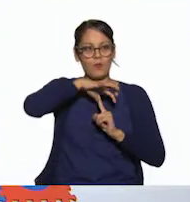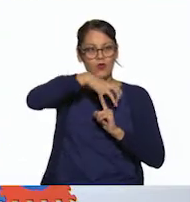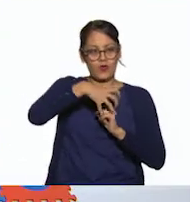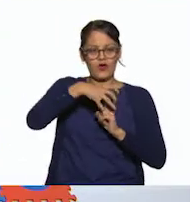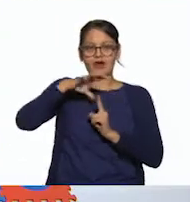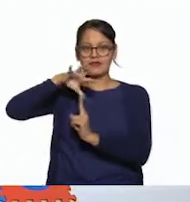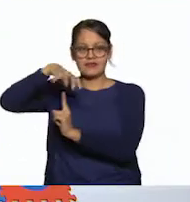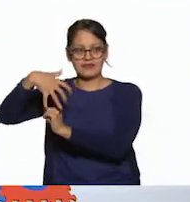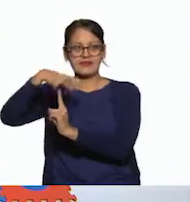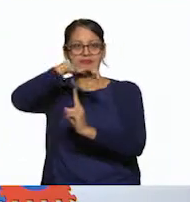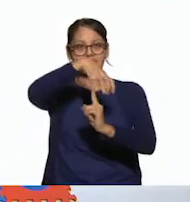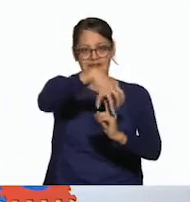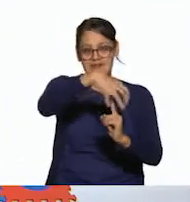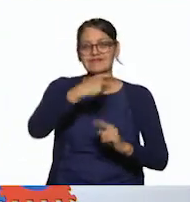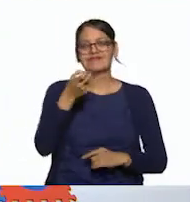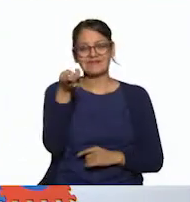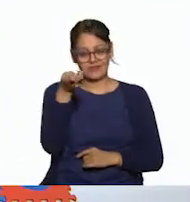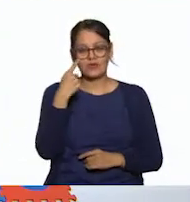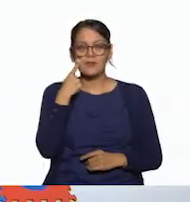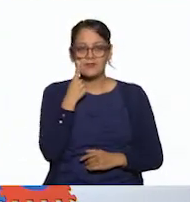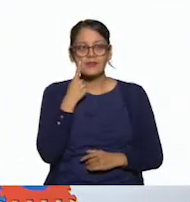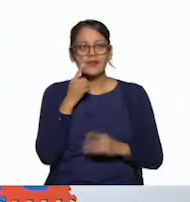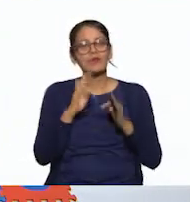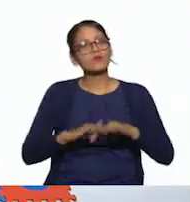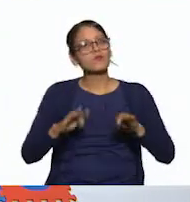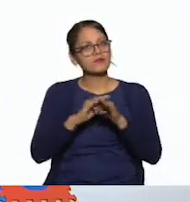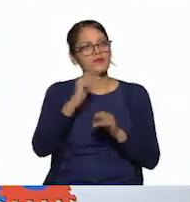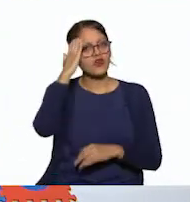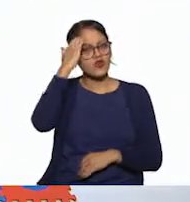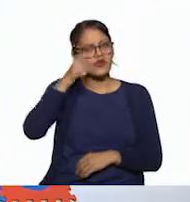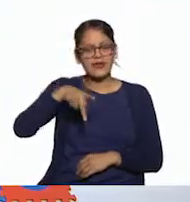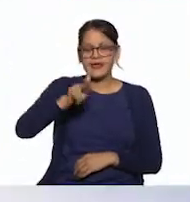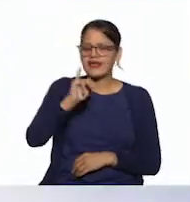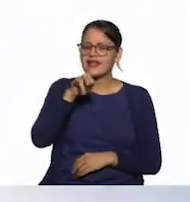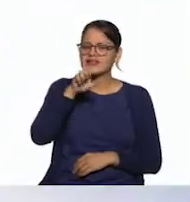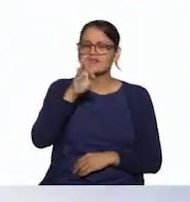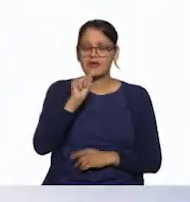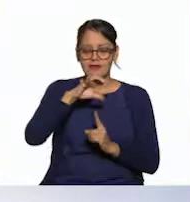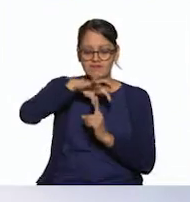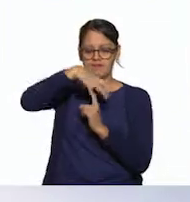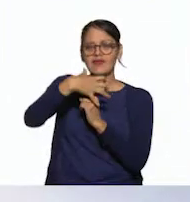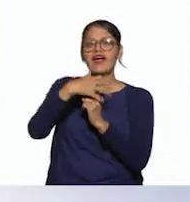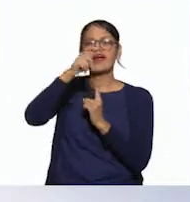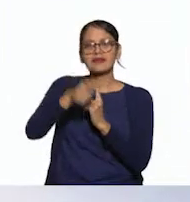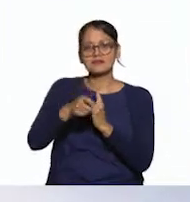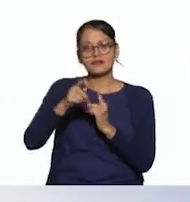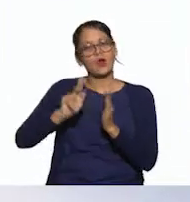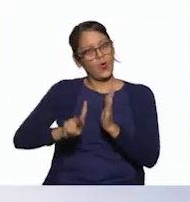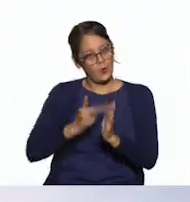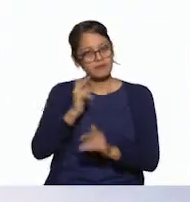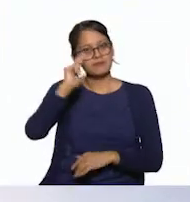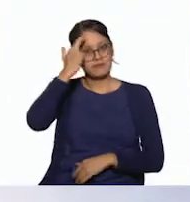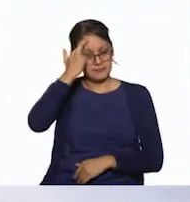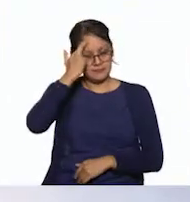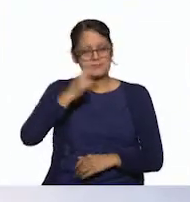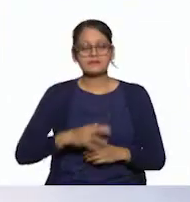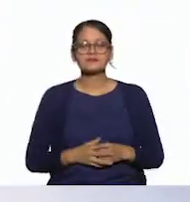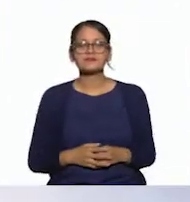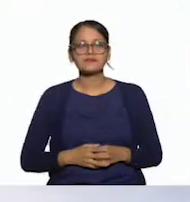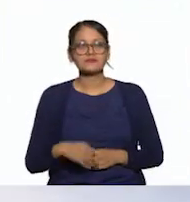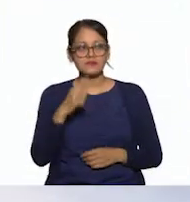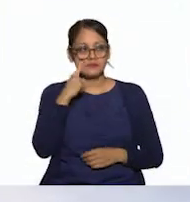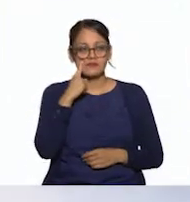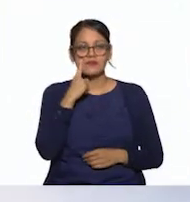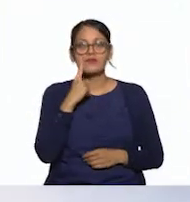vamos a conocer poco a poco lo que es la kinesfera. Y si ustedes ya lo saben, pues vamos a repasarlo. Me parece muy bien. Bueno, vamos